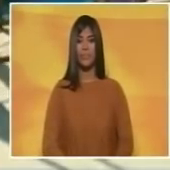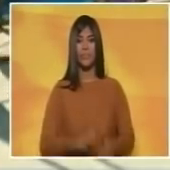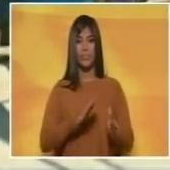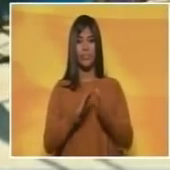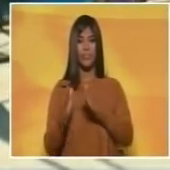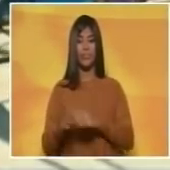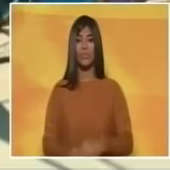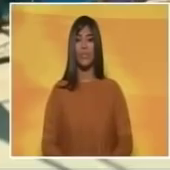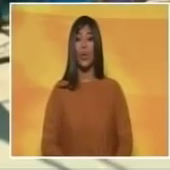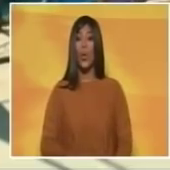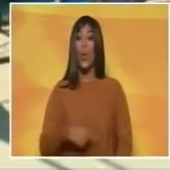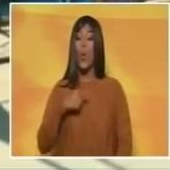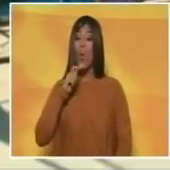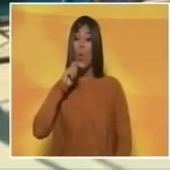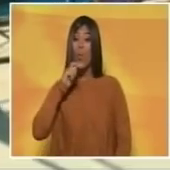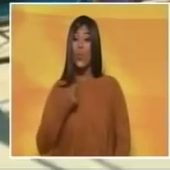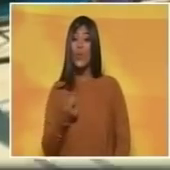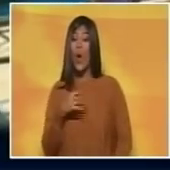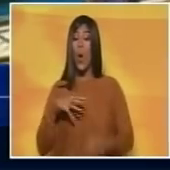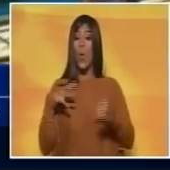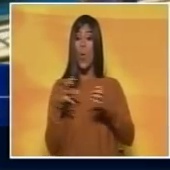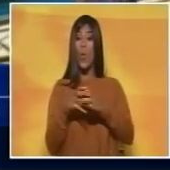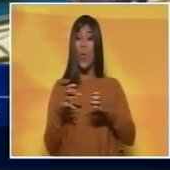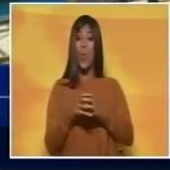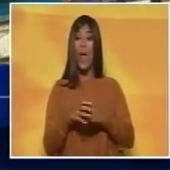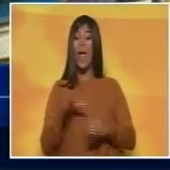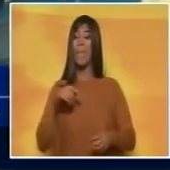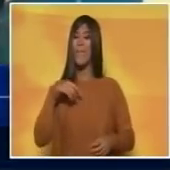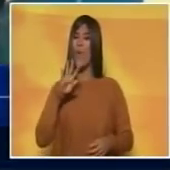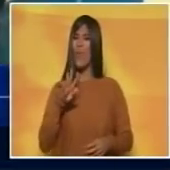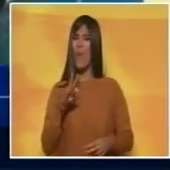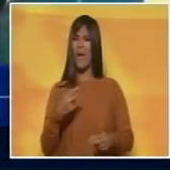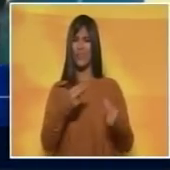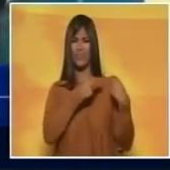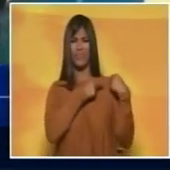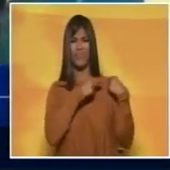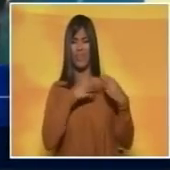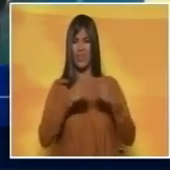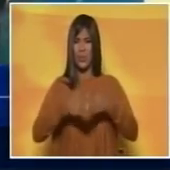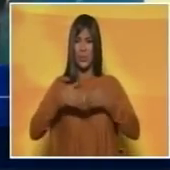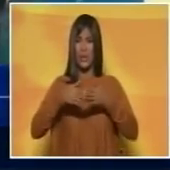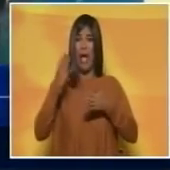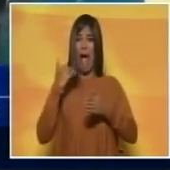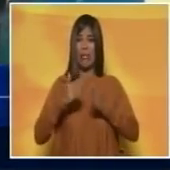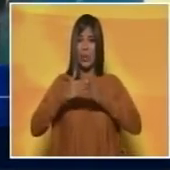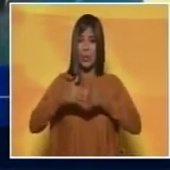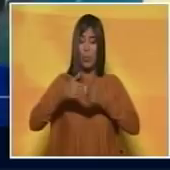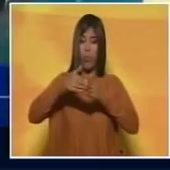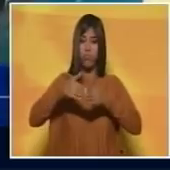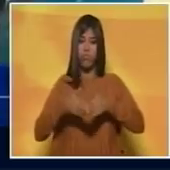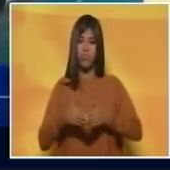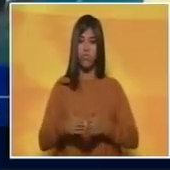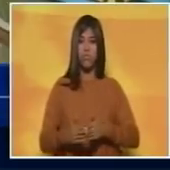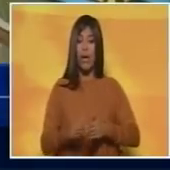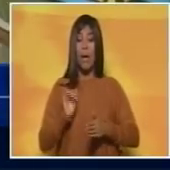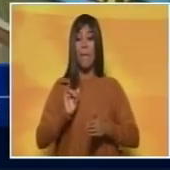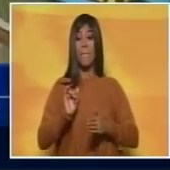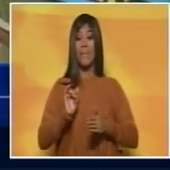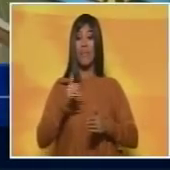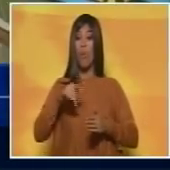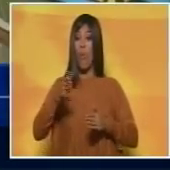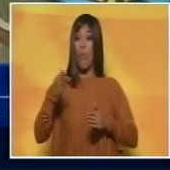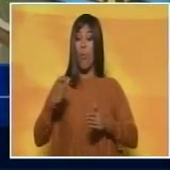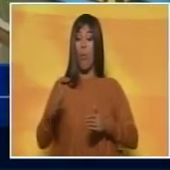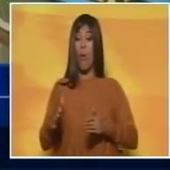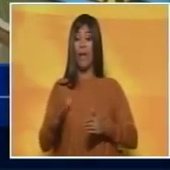En Hungría, los cuerpos de 4 víctimas fueron recuperados del bote que se hundió hace 2 semanas. El hundimiento causó la muerte de al